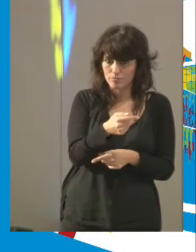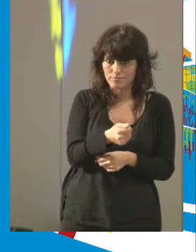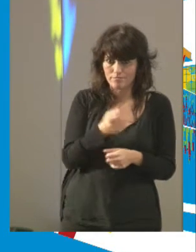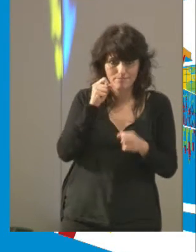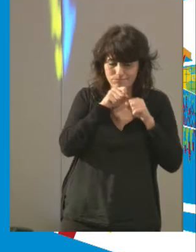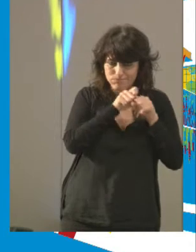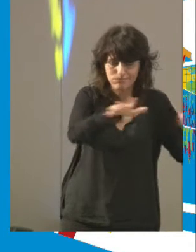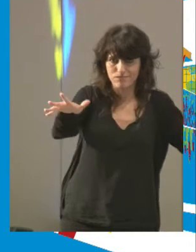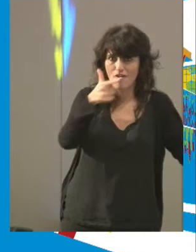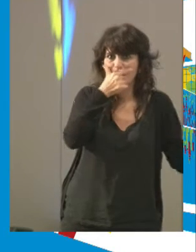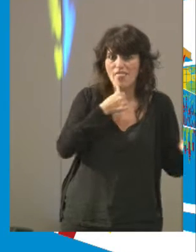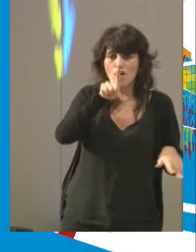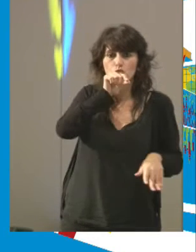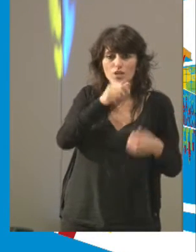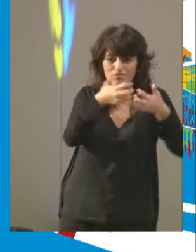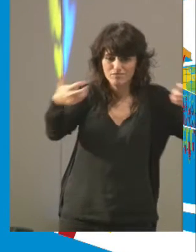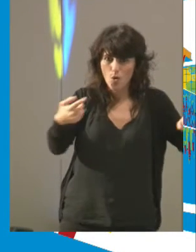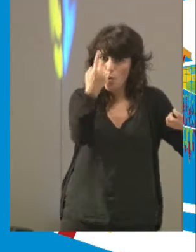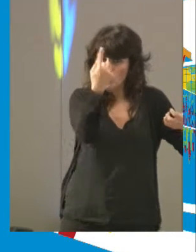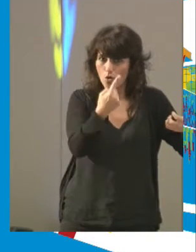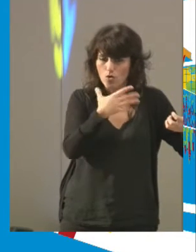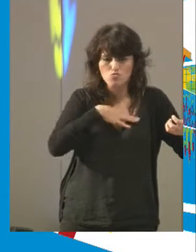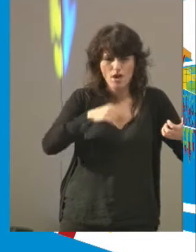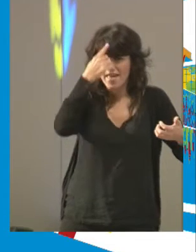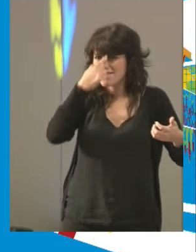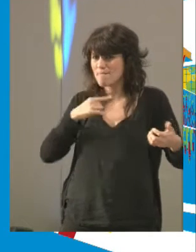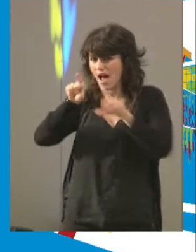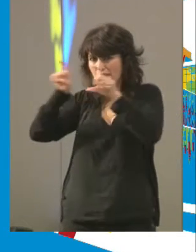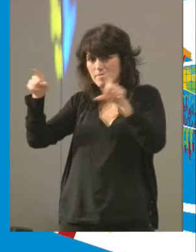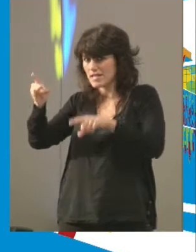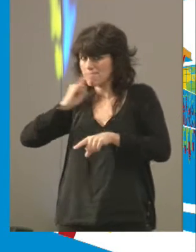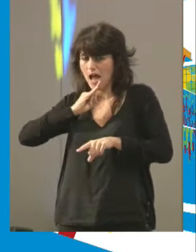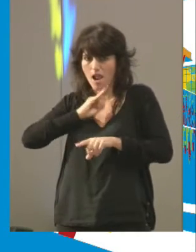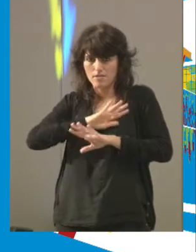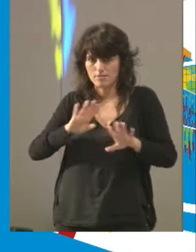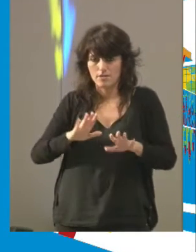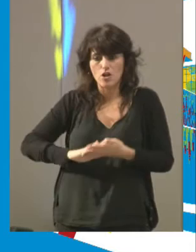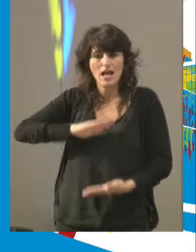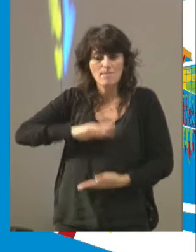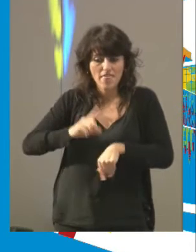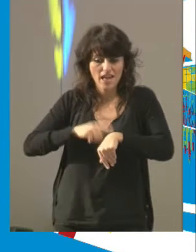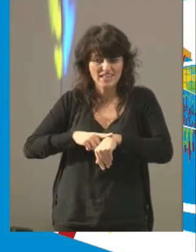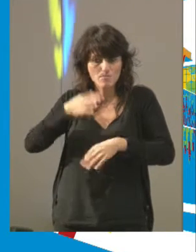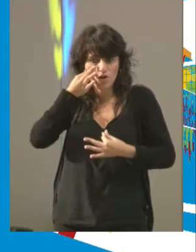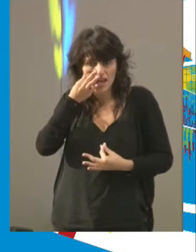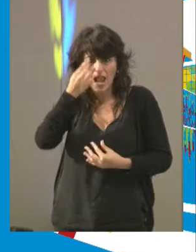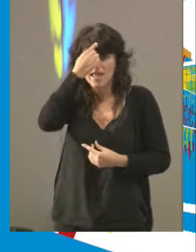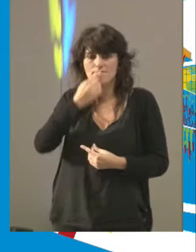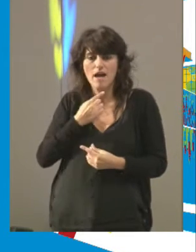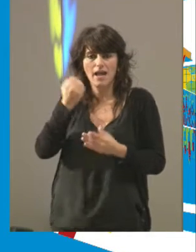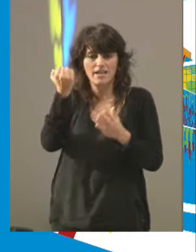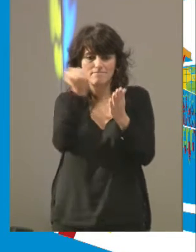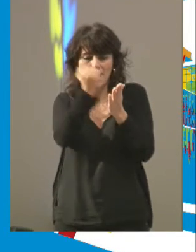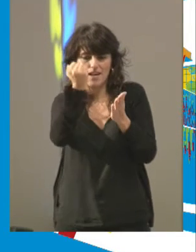tuit puede desencadenar una mala imagen de una empresa. Ser capaces de reaccionar en tiempo real, analizar la imagen de marca de tu